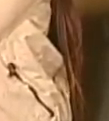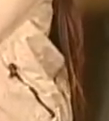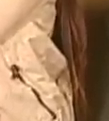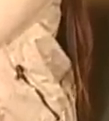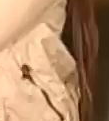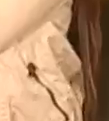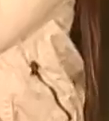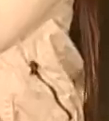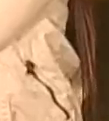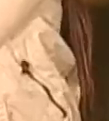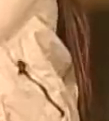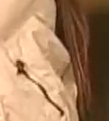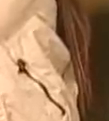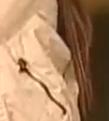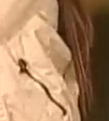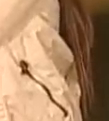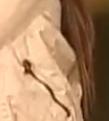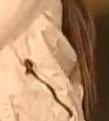hermanos,